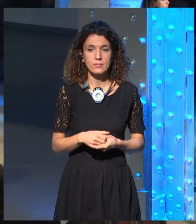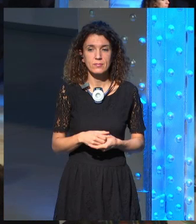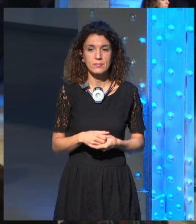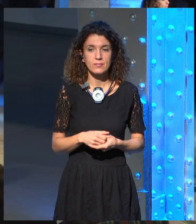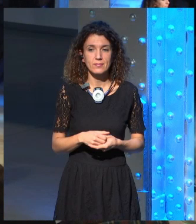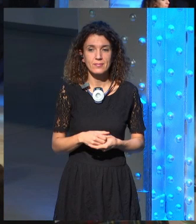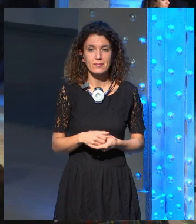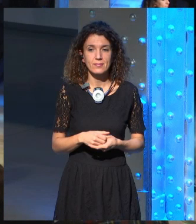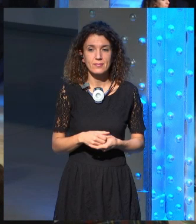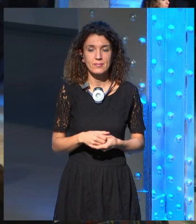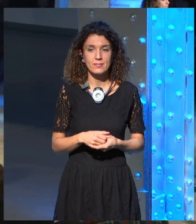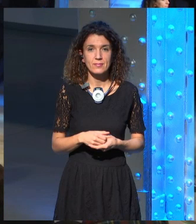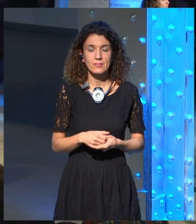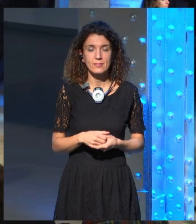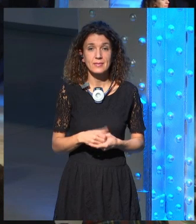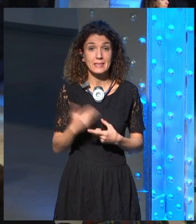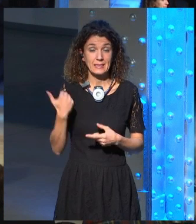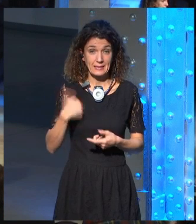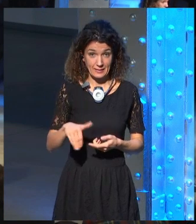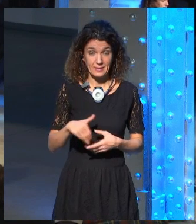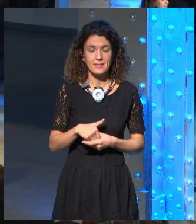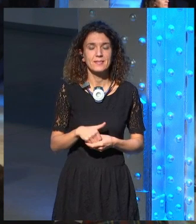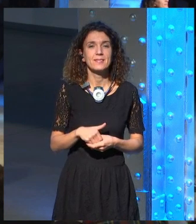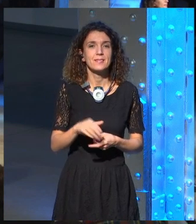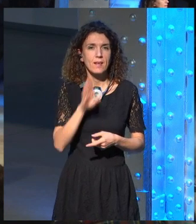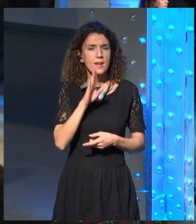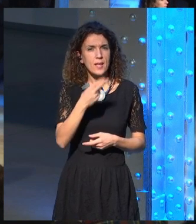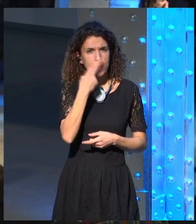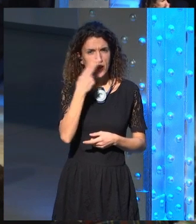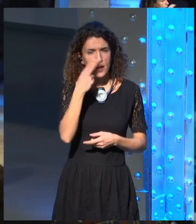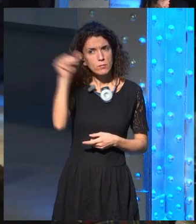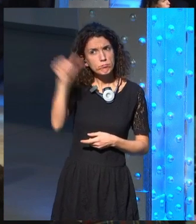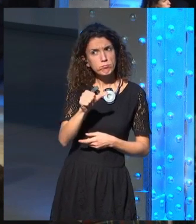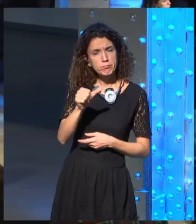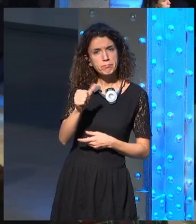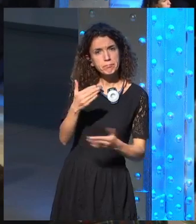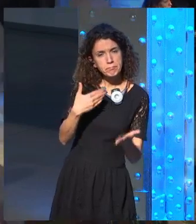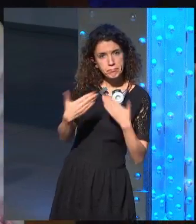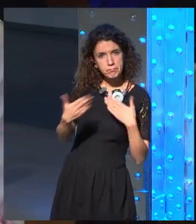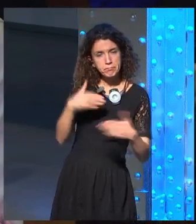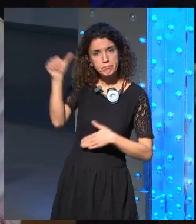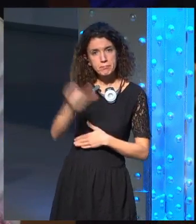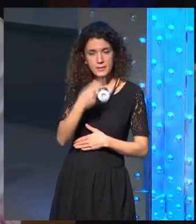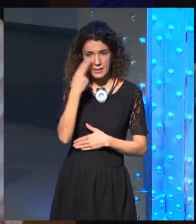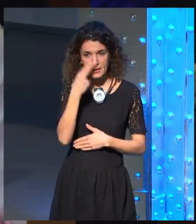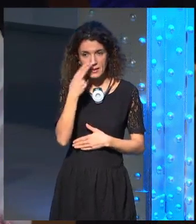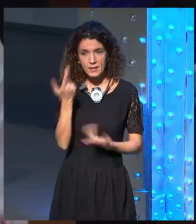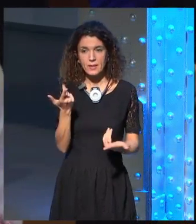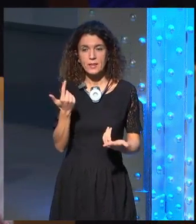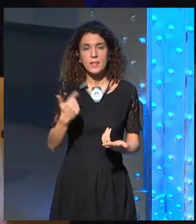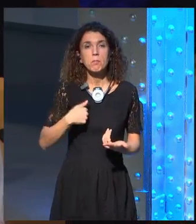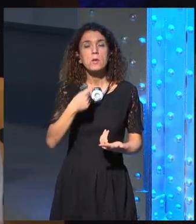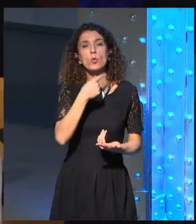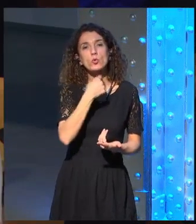Voy yo. Después de todo esto tan interesante, esta conversación que han tenido, a mí